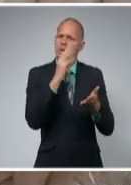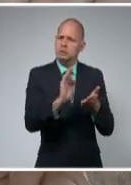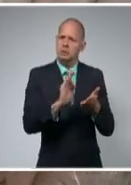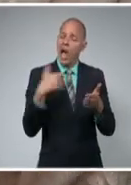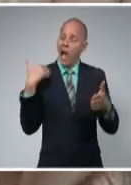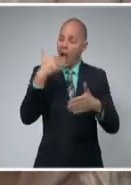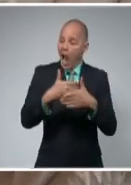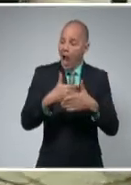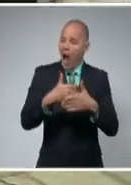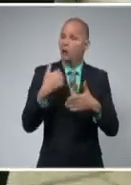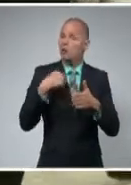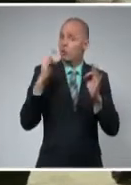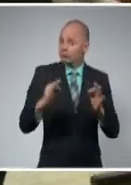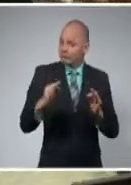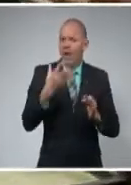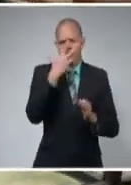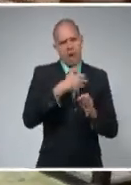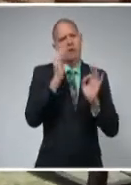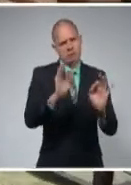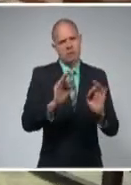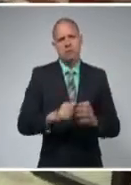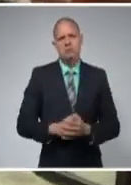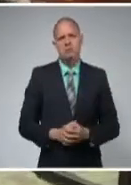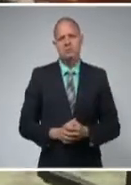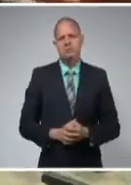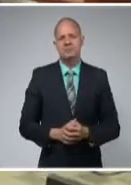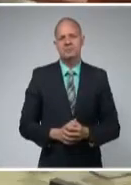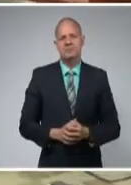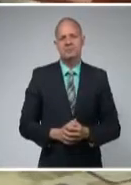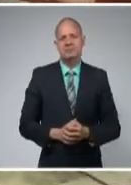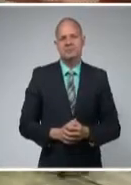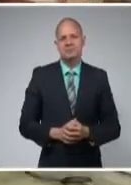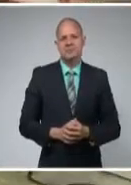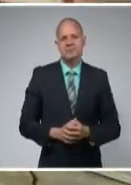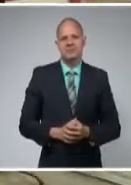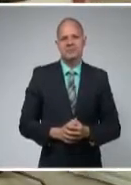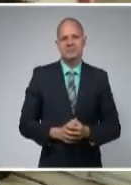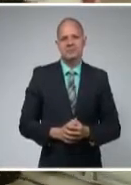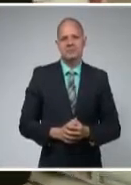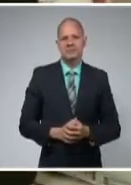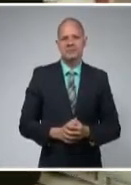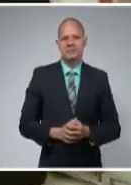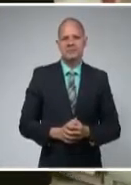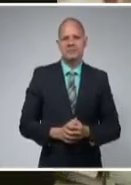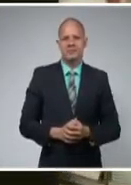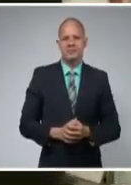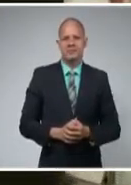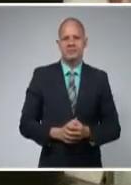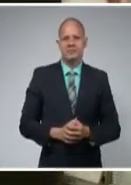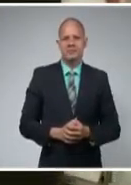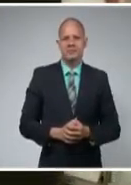que yo he querido hacer. Desde Santi Spíritus, Alain Jiménez, Sistema Informativo de la Televisión Cubana.